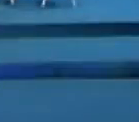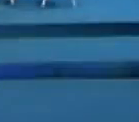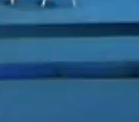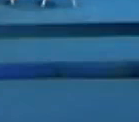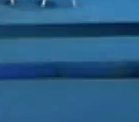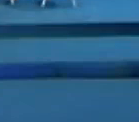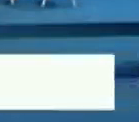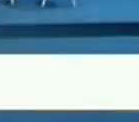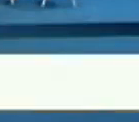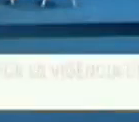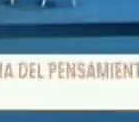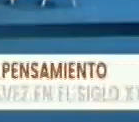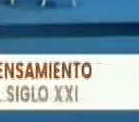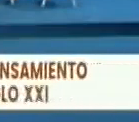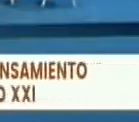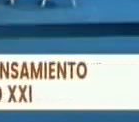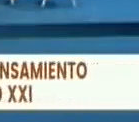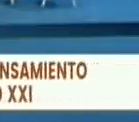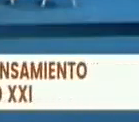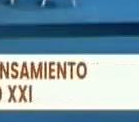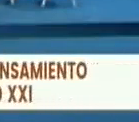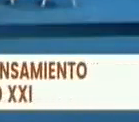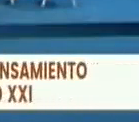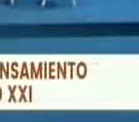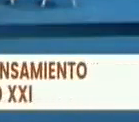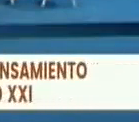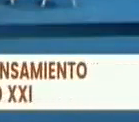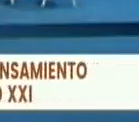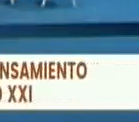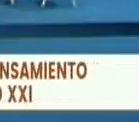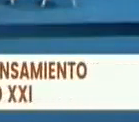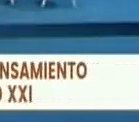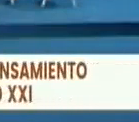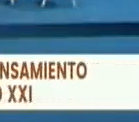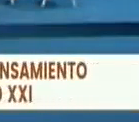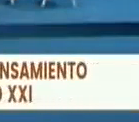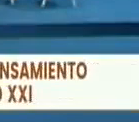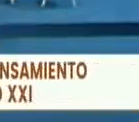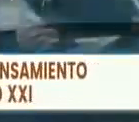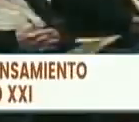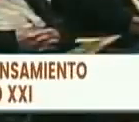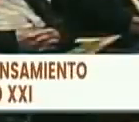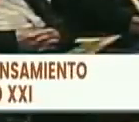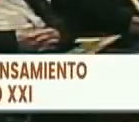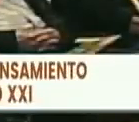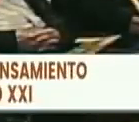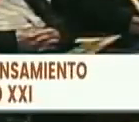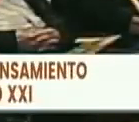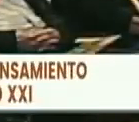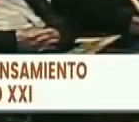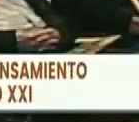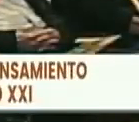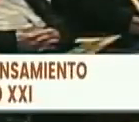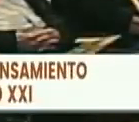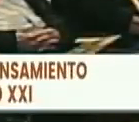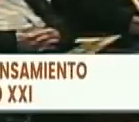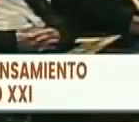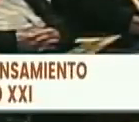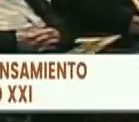Así es nosotros establecemos su contacto desde específicamente en Rivas